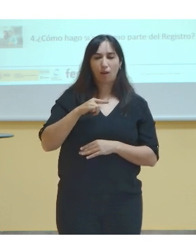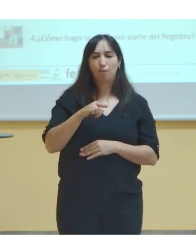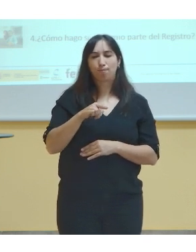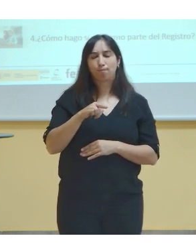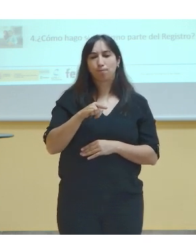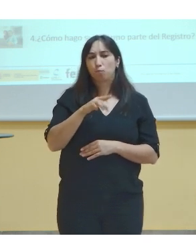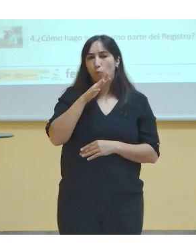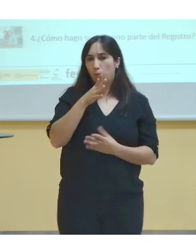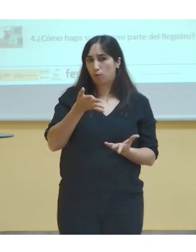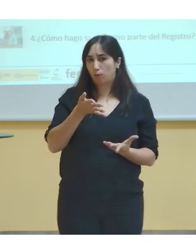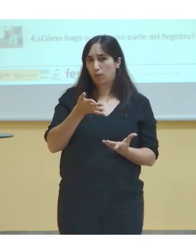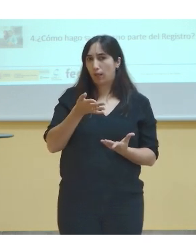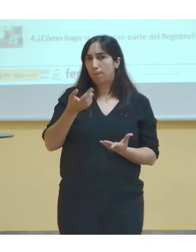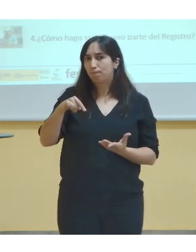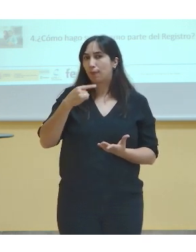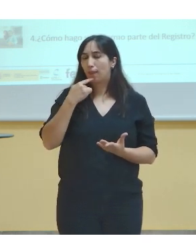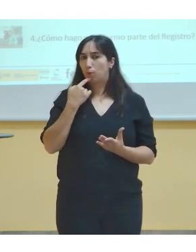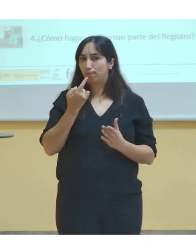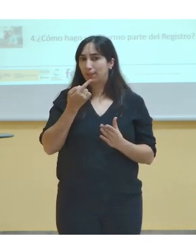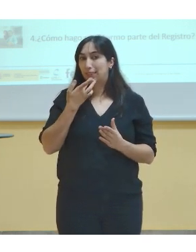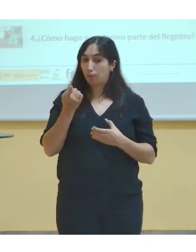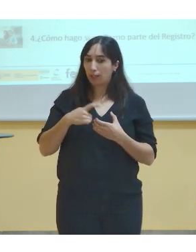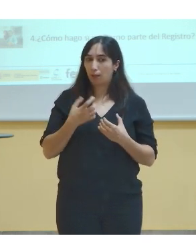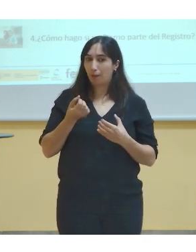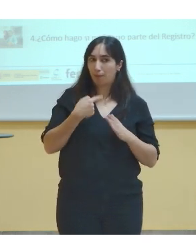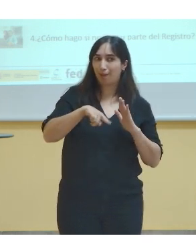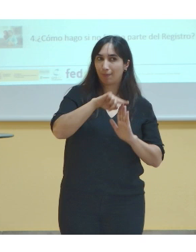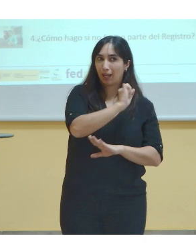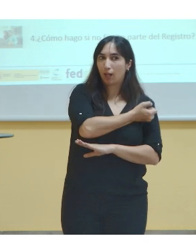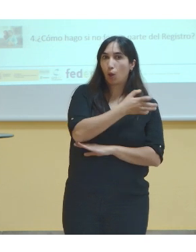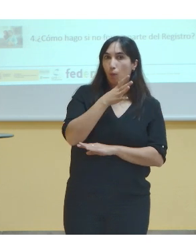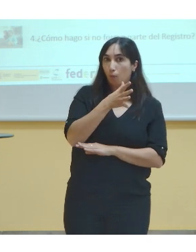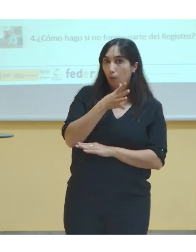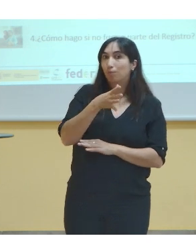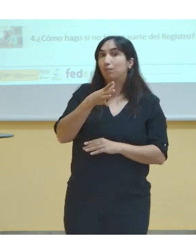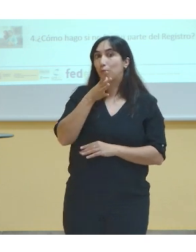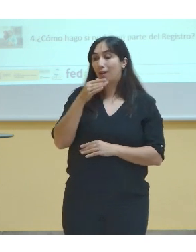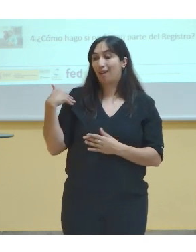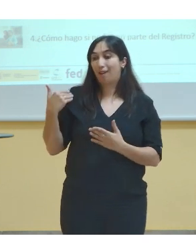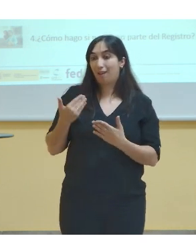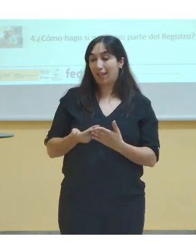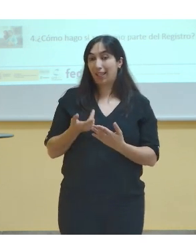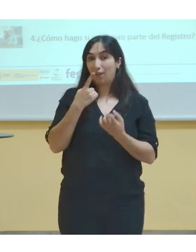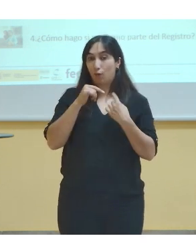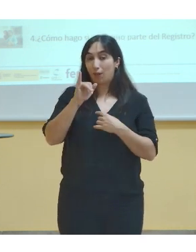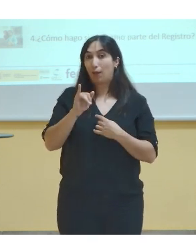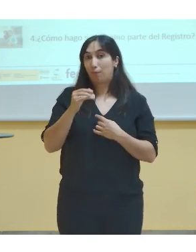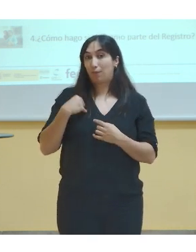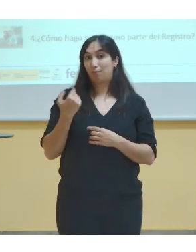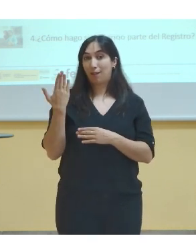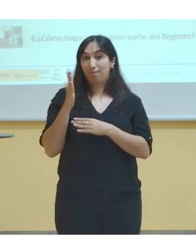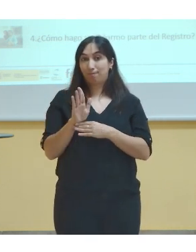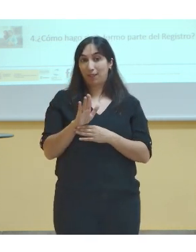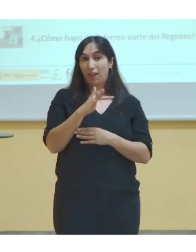las personas que participaran tenían que estar inscritas en el registro? Pues porque hasta ahora teníamos información, la que os he presentado, de FEDER,